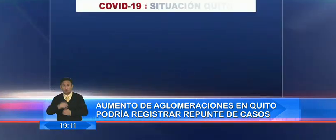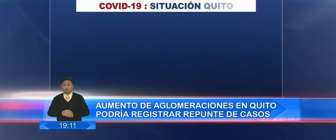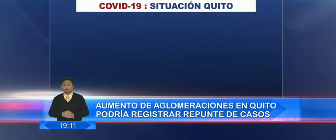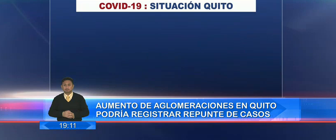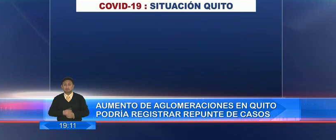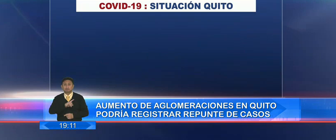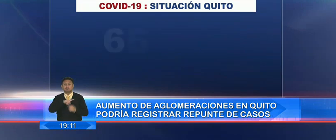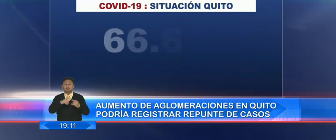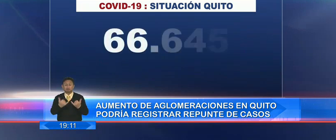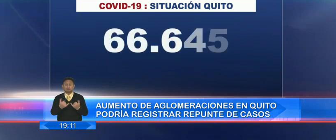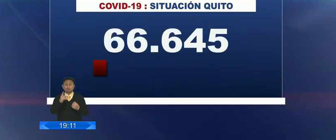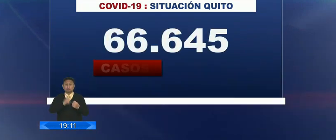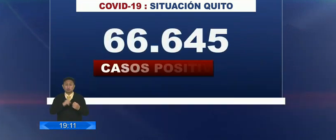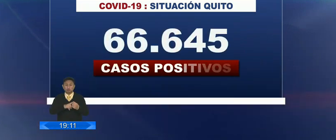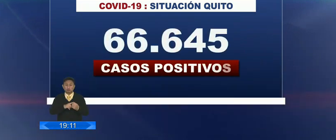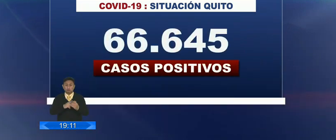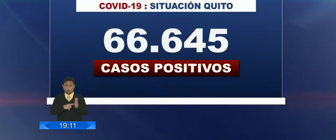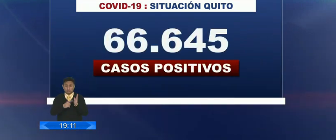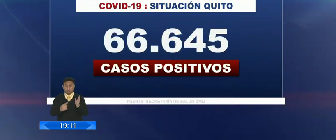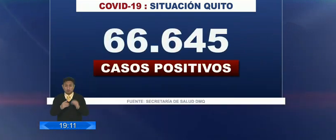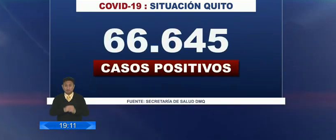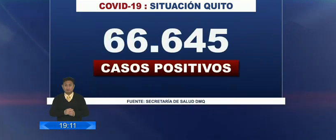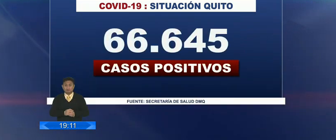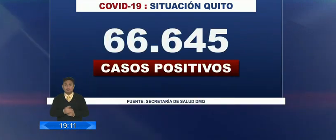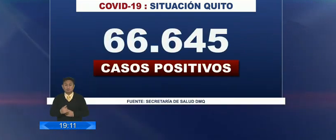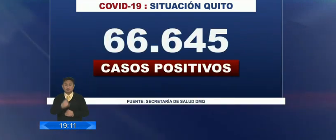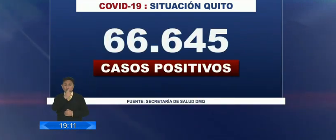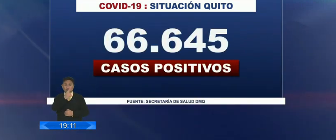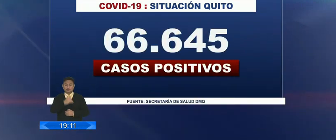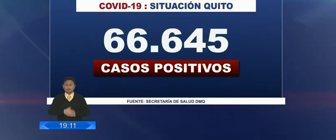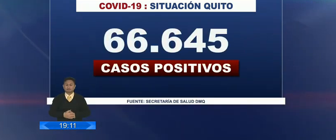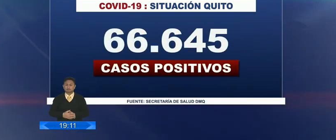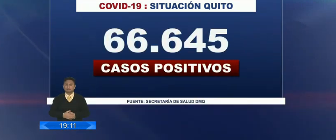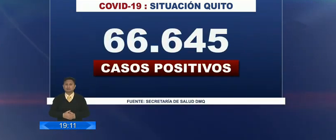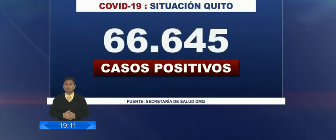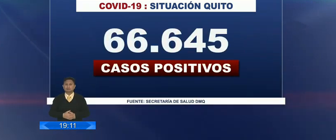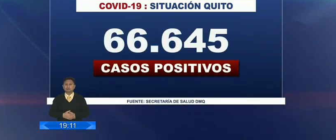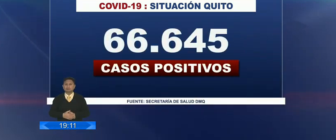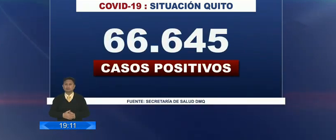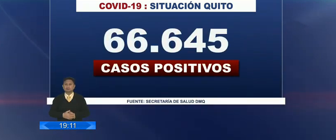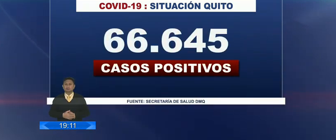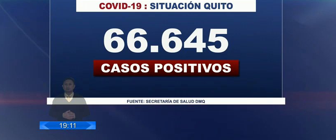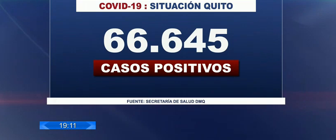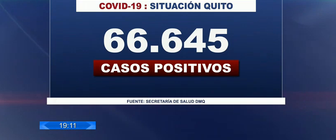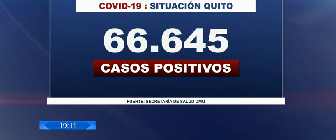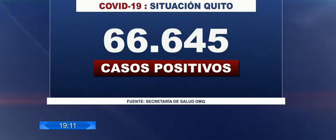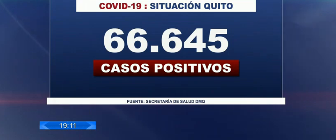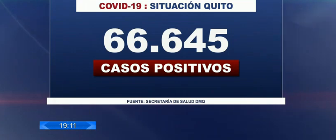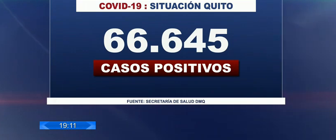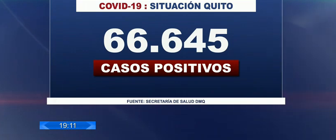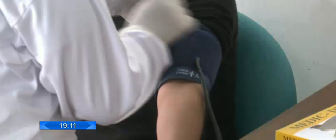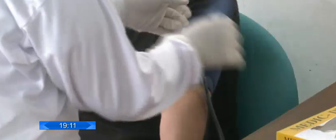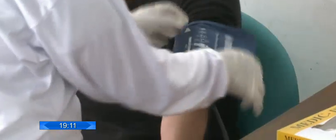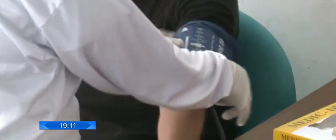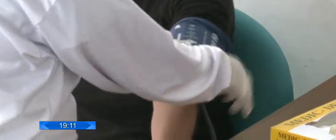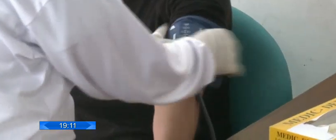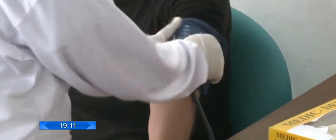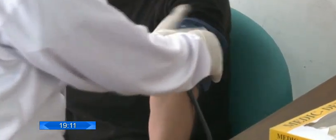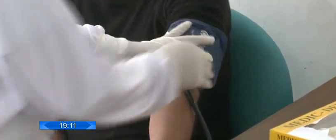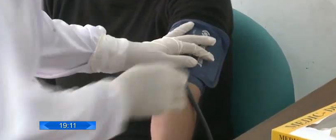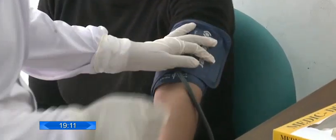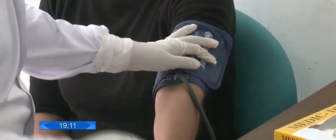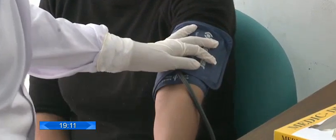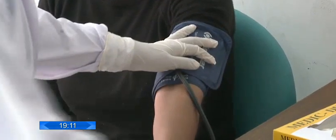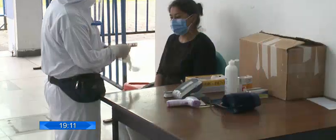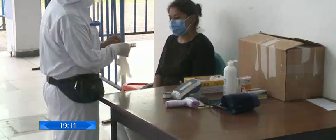66.645 casos positivos, con una tasa de positividad del 26% en las pruebas realizadas en la urbe. Y es la